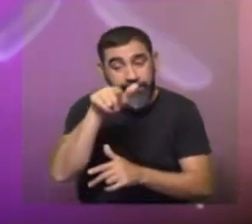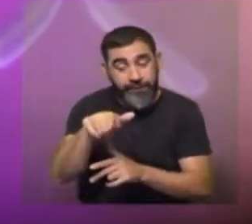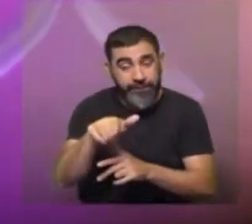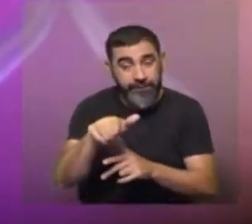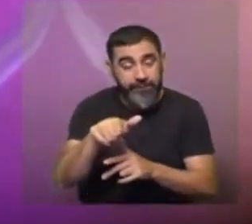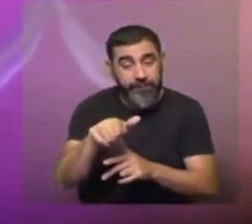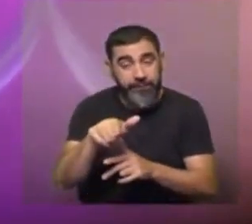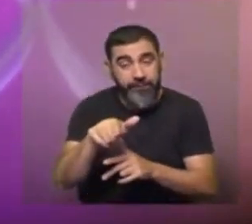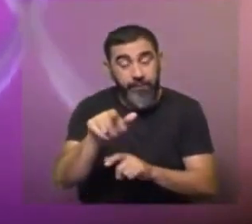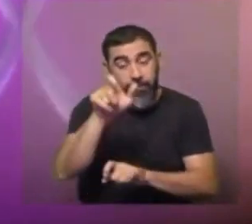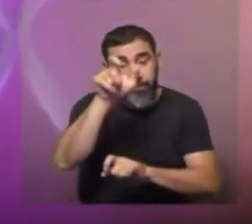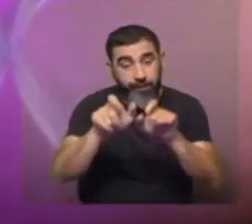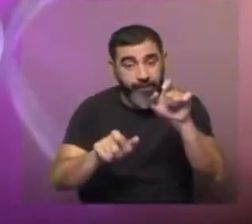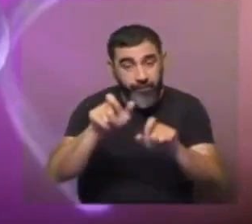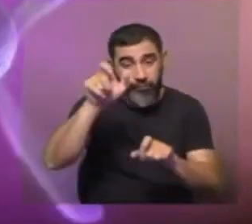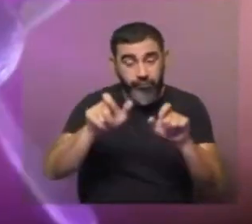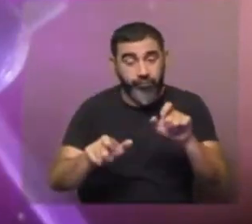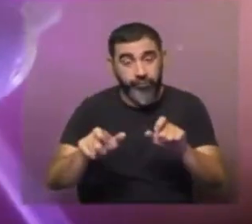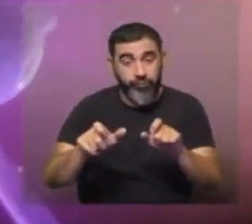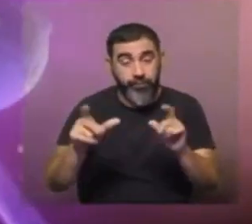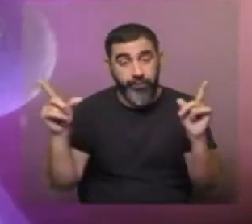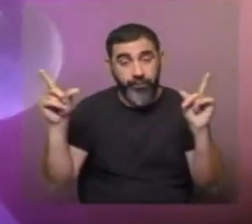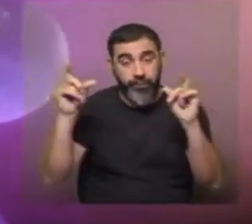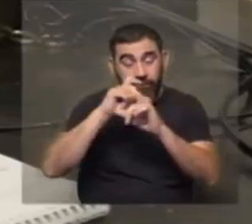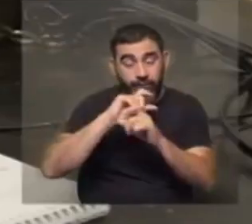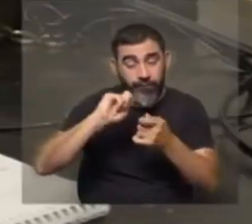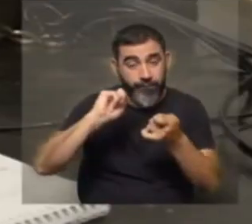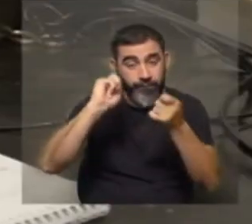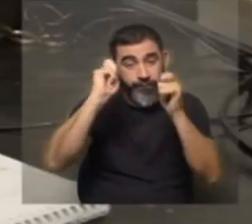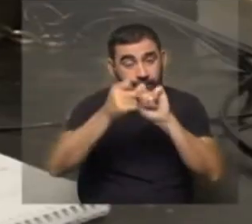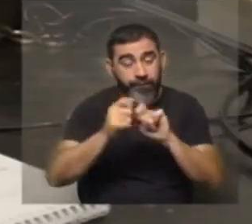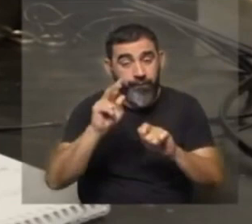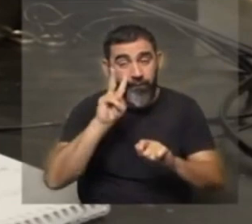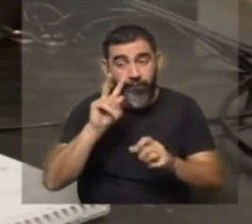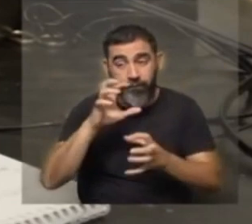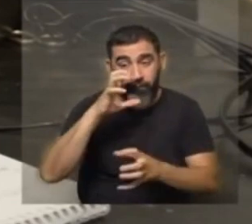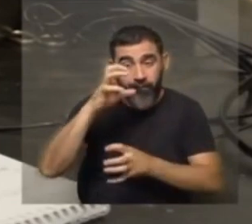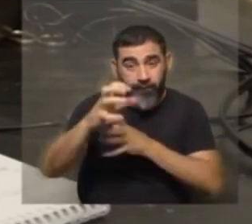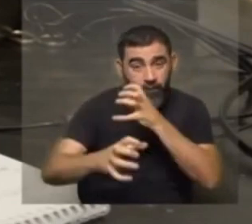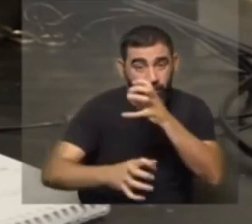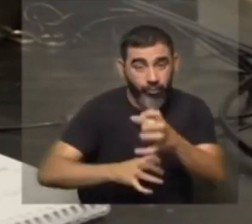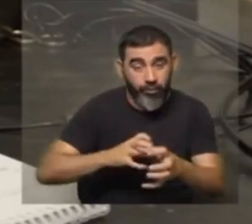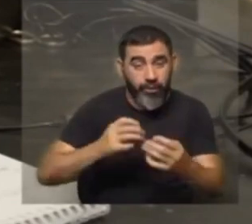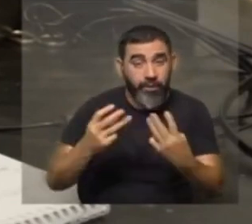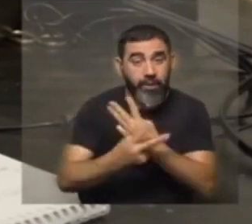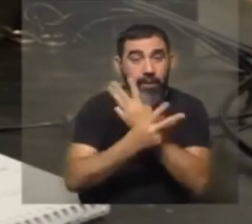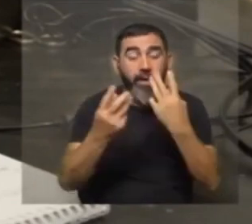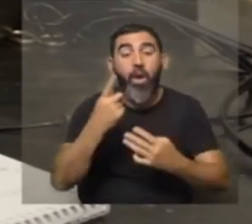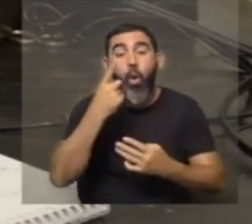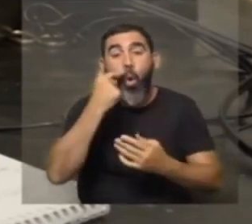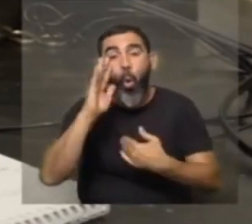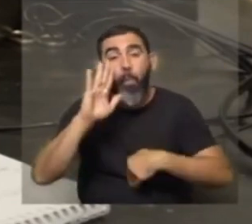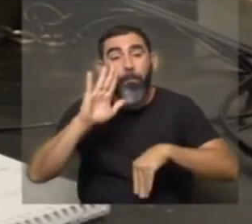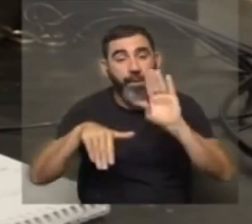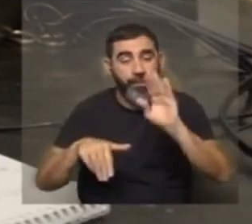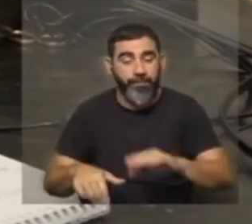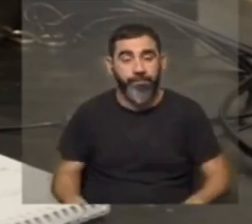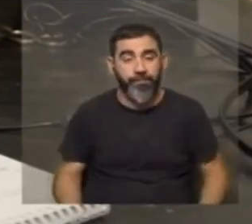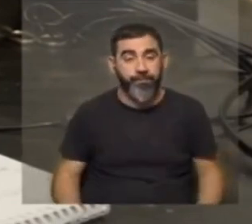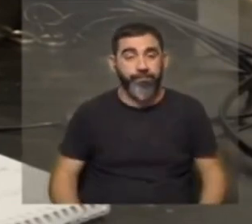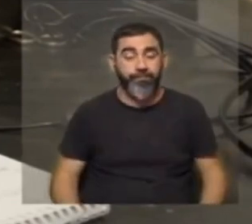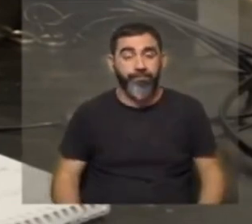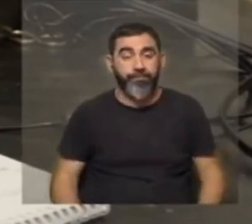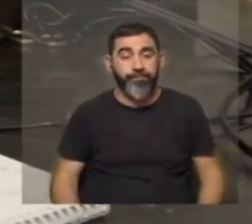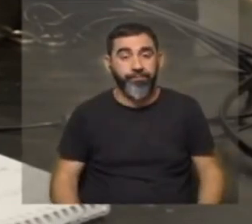conjunto de personas que tienen esa alteración de la visión de los colores, en general son hombres, ¿sí?